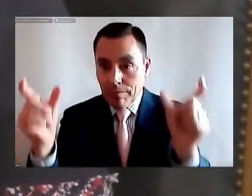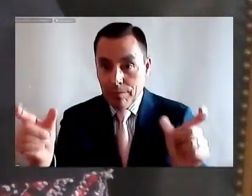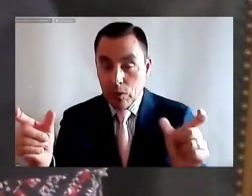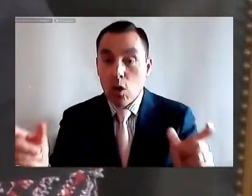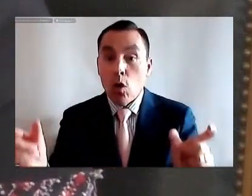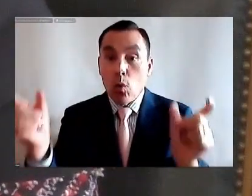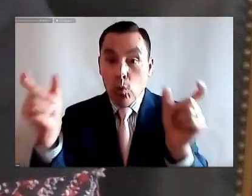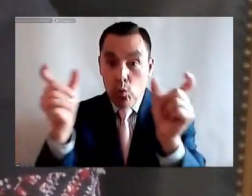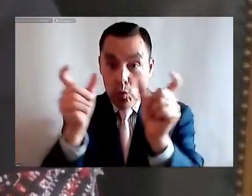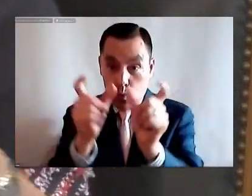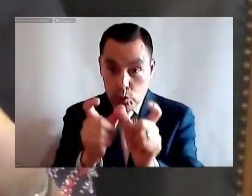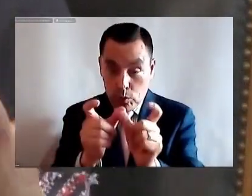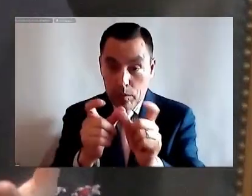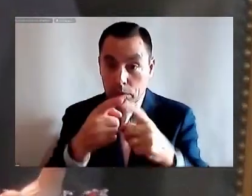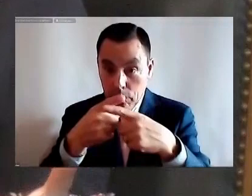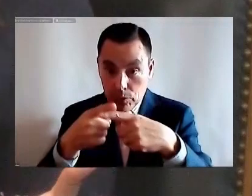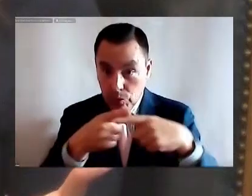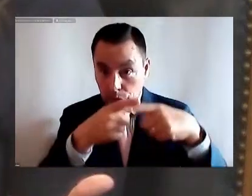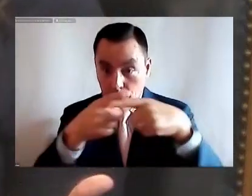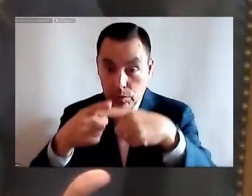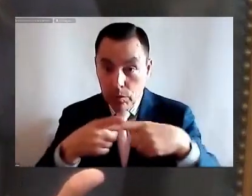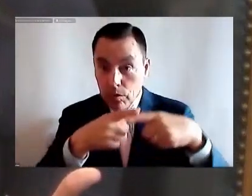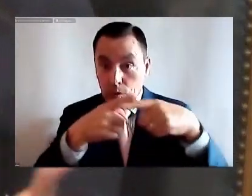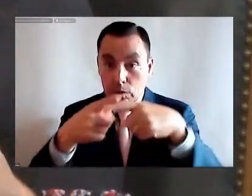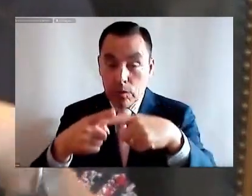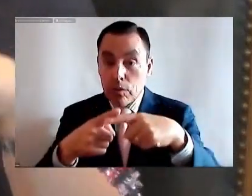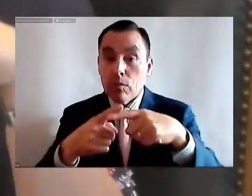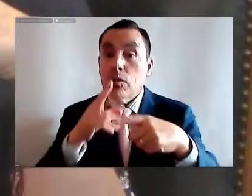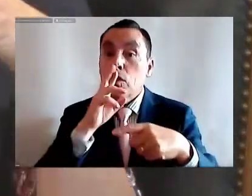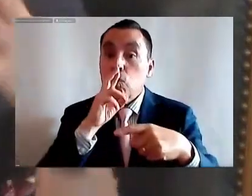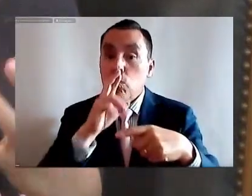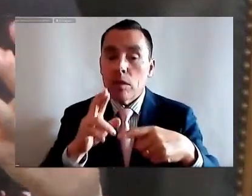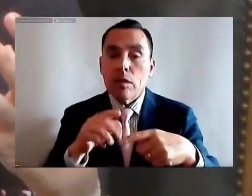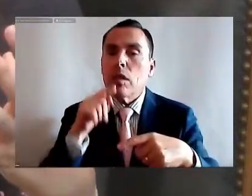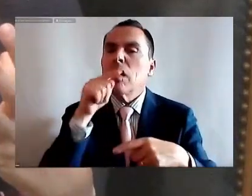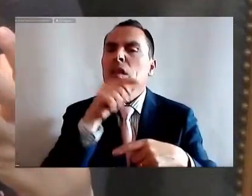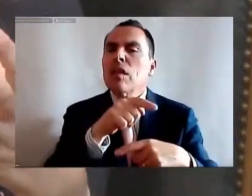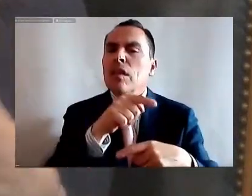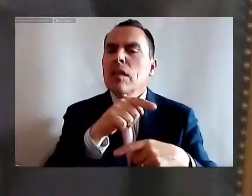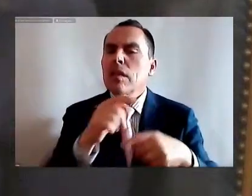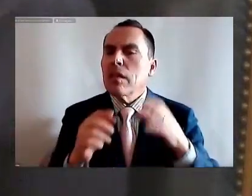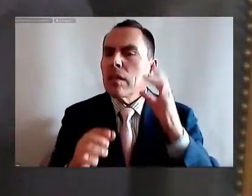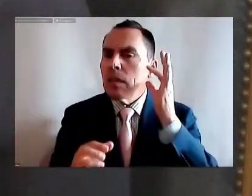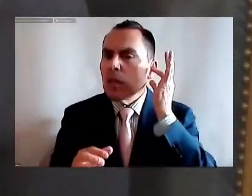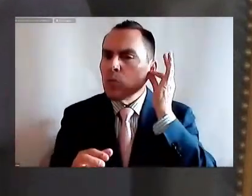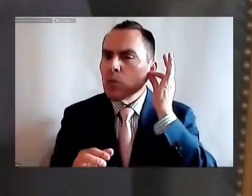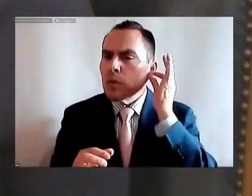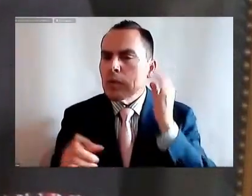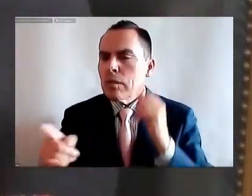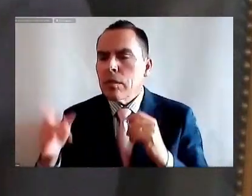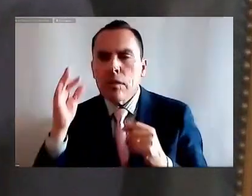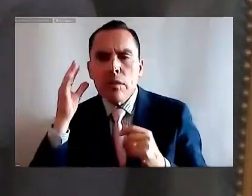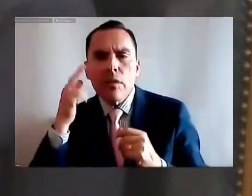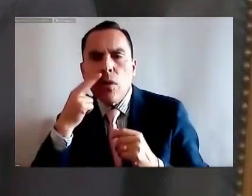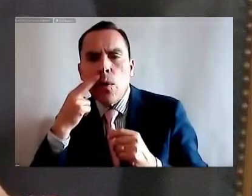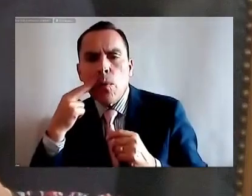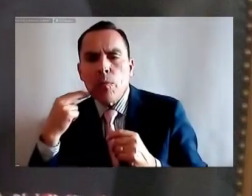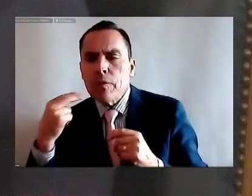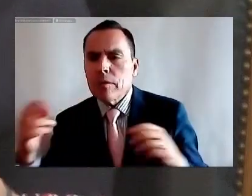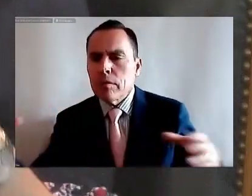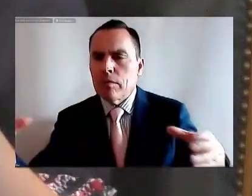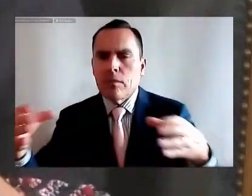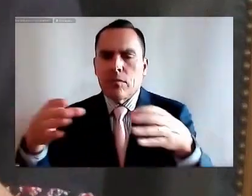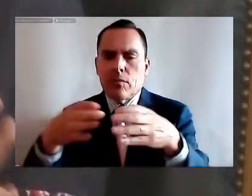colaboración en una sociedad, es una respuesta posible. Esto de ver cómo vemos el equipo, ¿cierto? Lo que realiza la mujer también